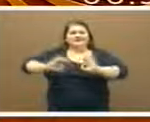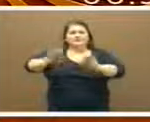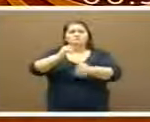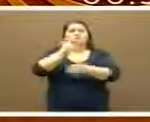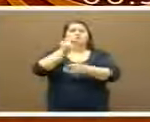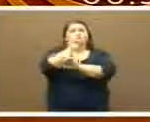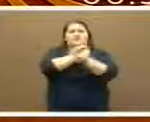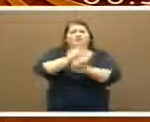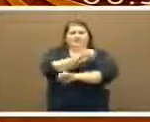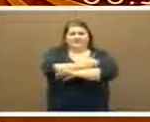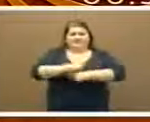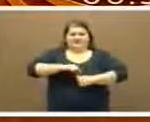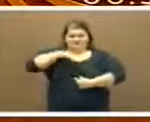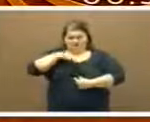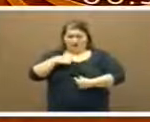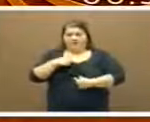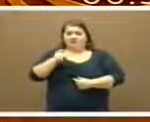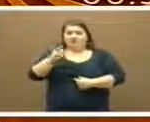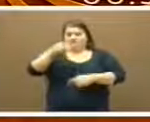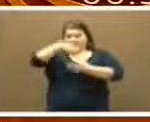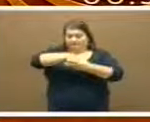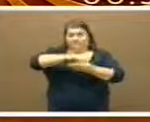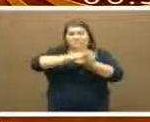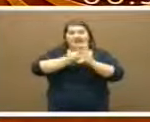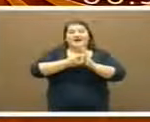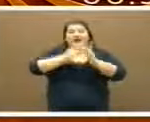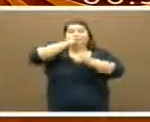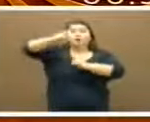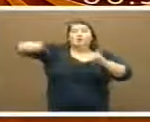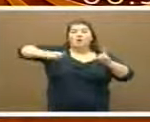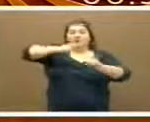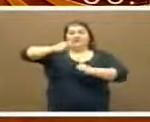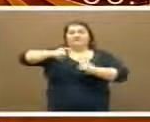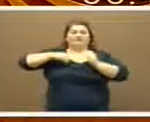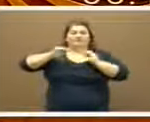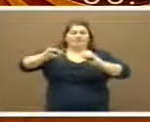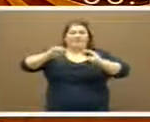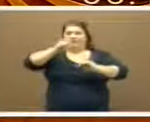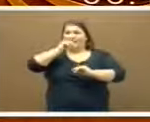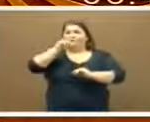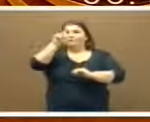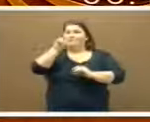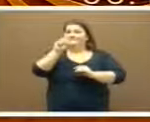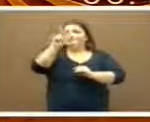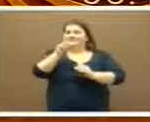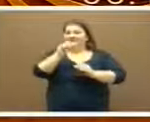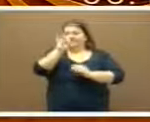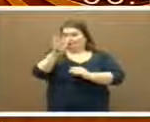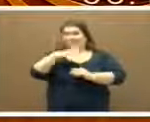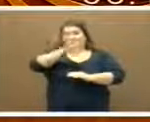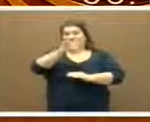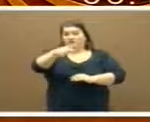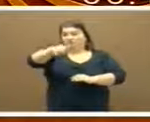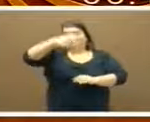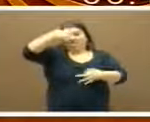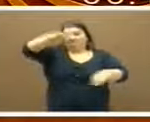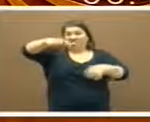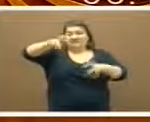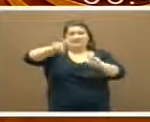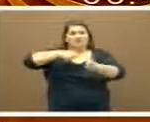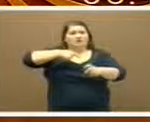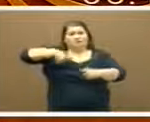protección civil que se incluyen dentro del plan anual de formación para el ejercicio 2014. Y parece que ustedes obvian que se ha hecho un